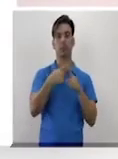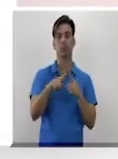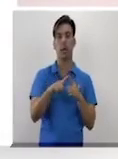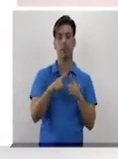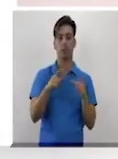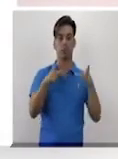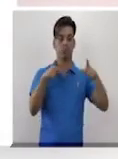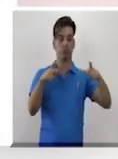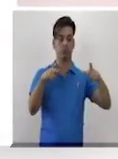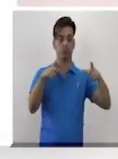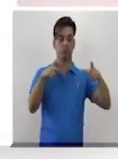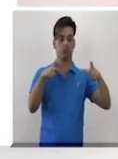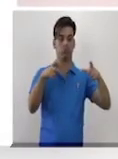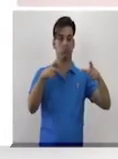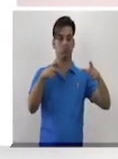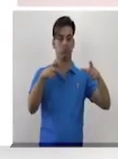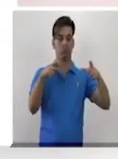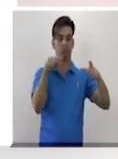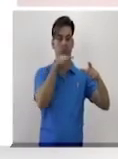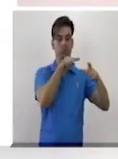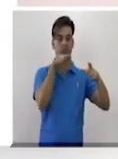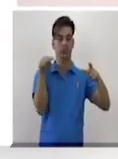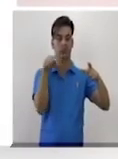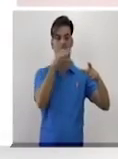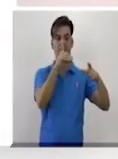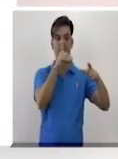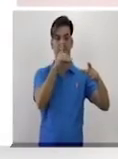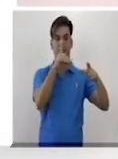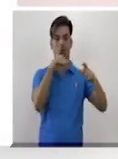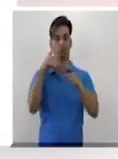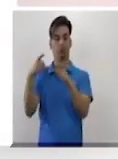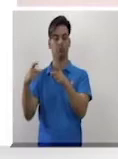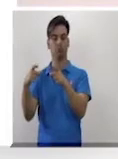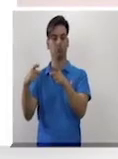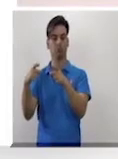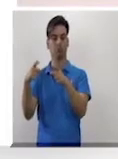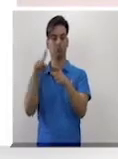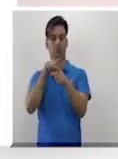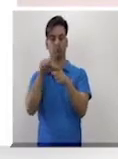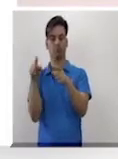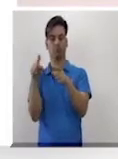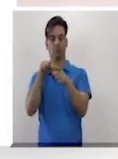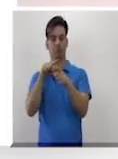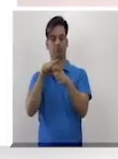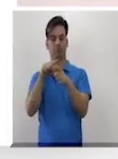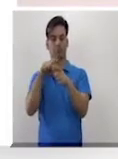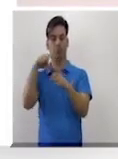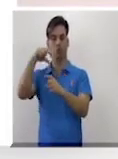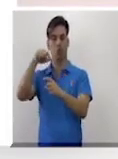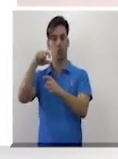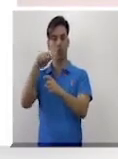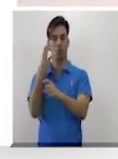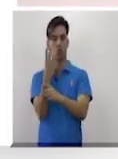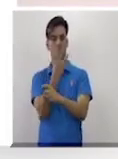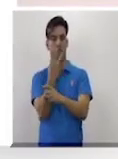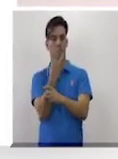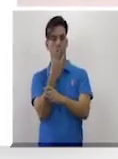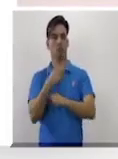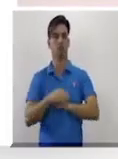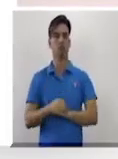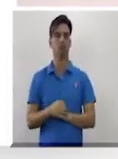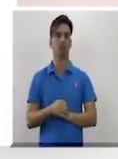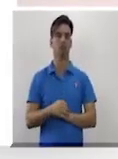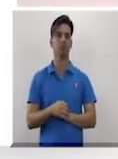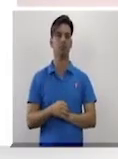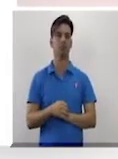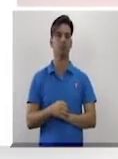del cilindro del tornillo y del cilindro que representa la pieza maciza de acero, el más